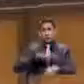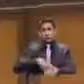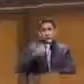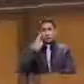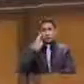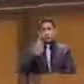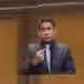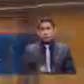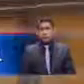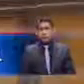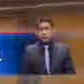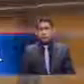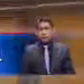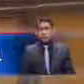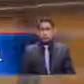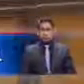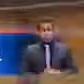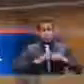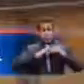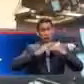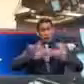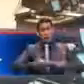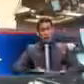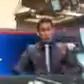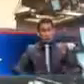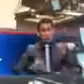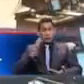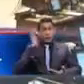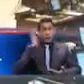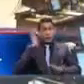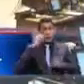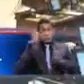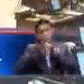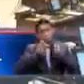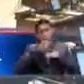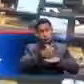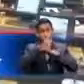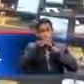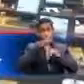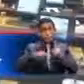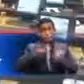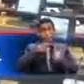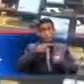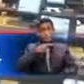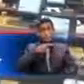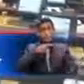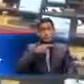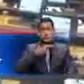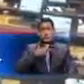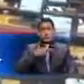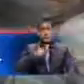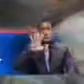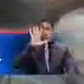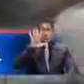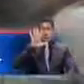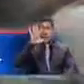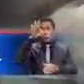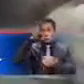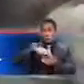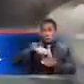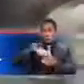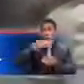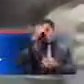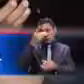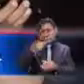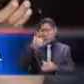veamos el embarazo de la fiscal general provocó que en el consejo de administración de la legislatura cinco de sus siete integrantes voten a favor de la suspensión del juicio político en